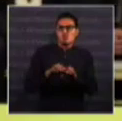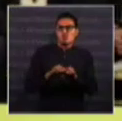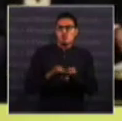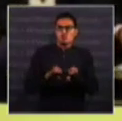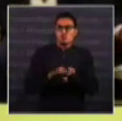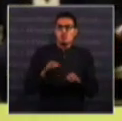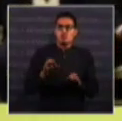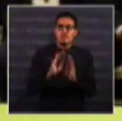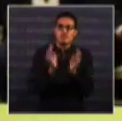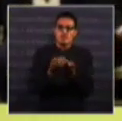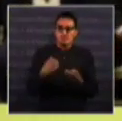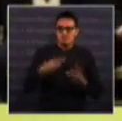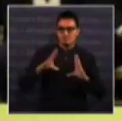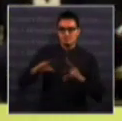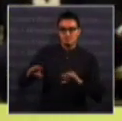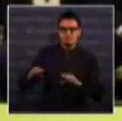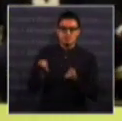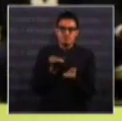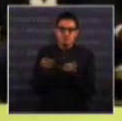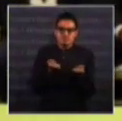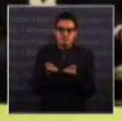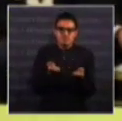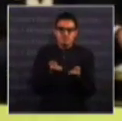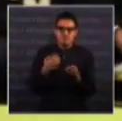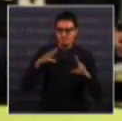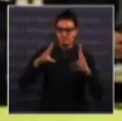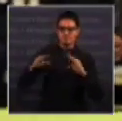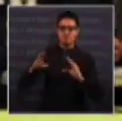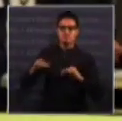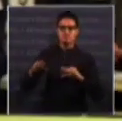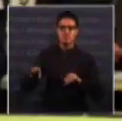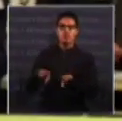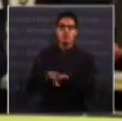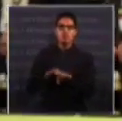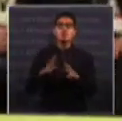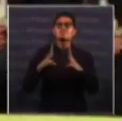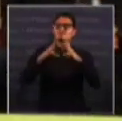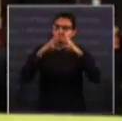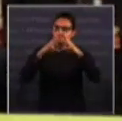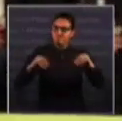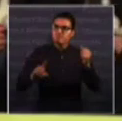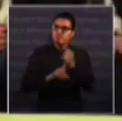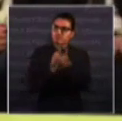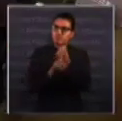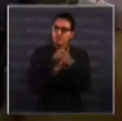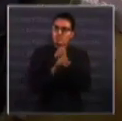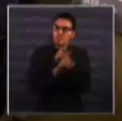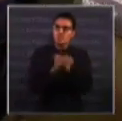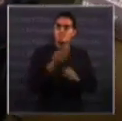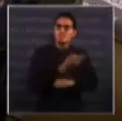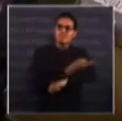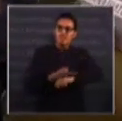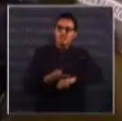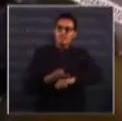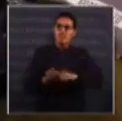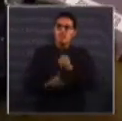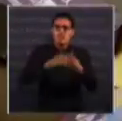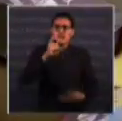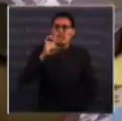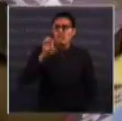vanguardia de un problema que hoy pone en riesgo a todas las familias de Guanajuato y que viven en angustia y con derrama de sangre.